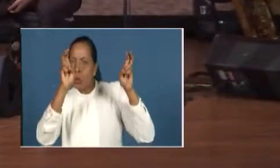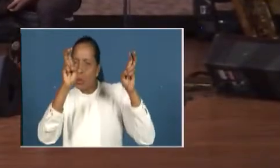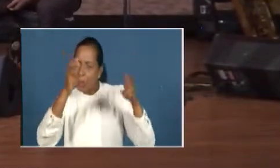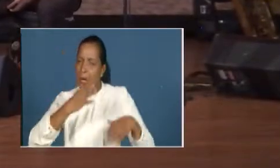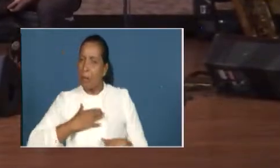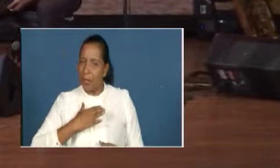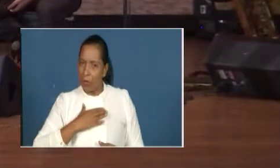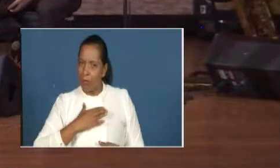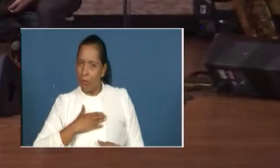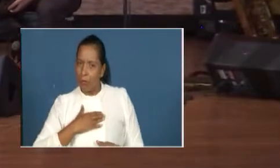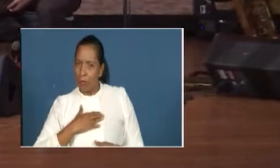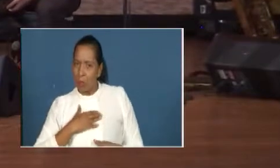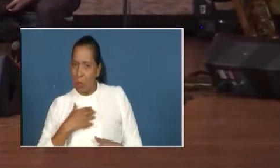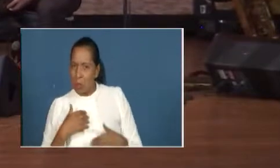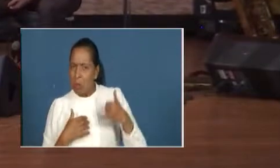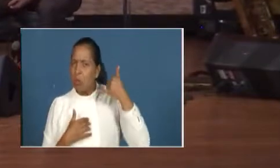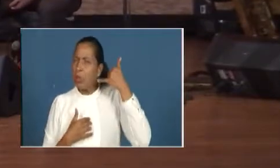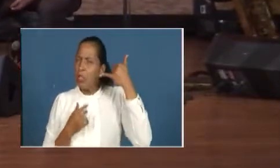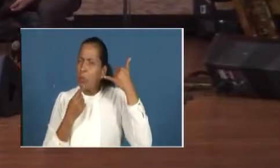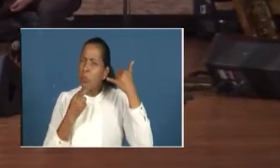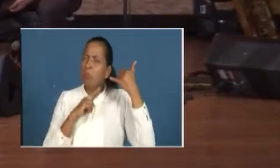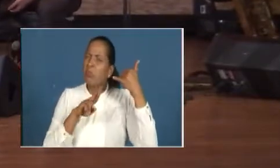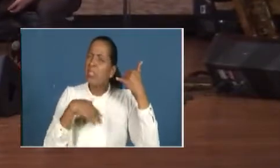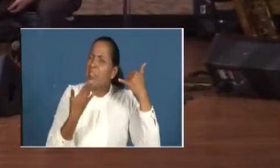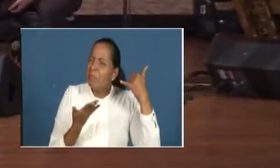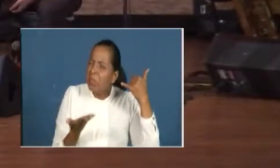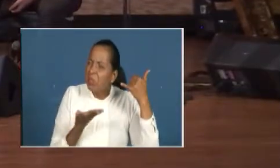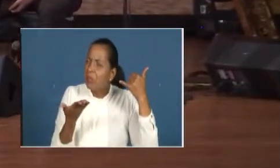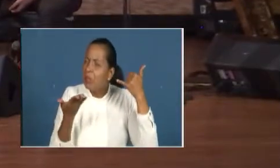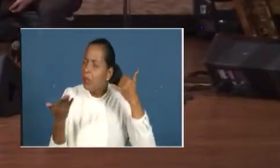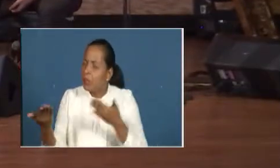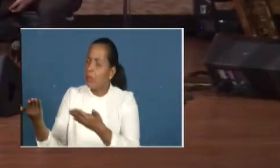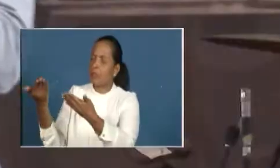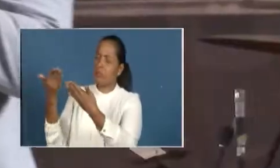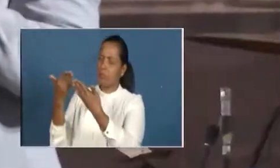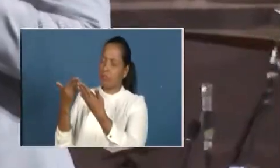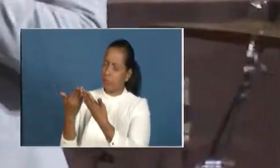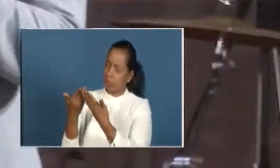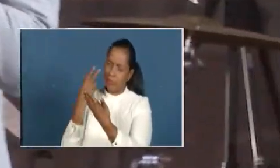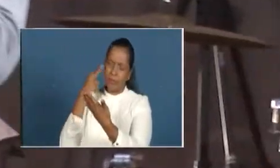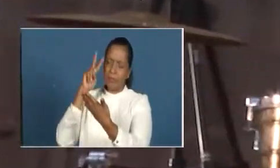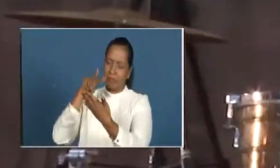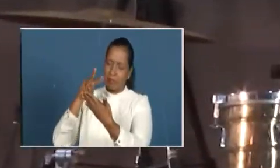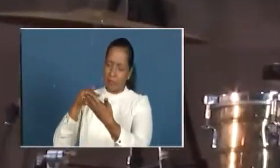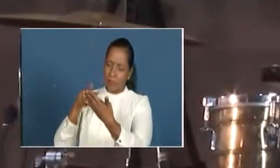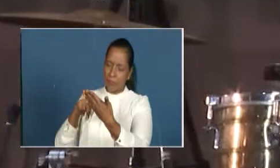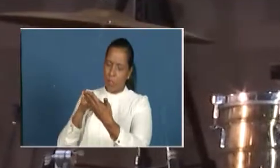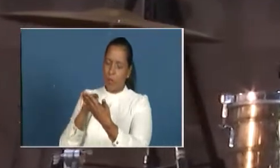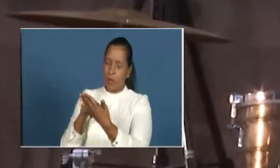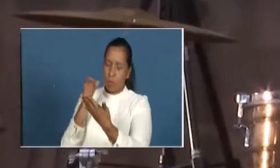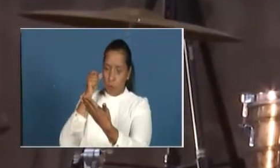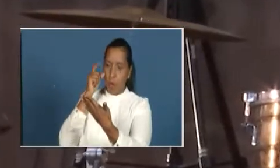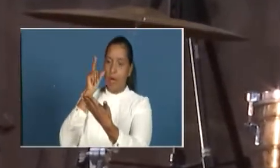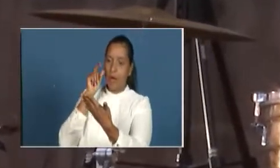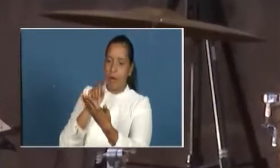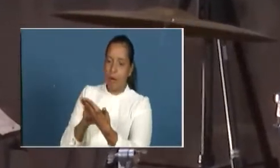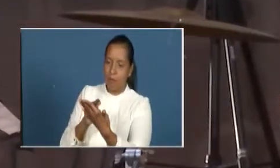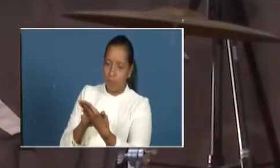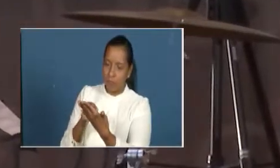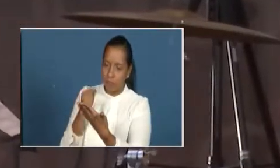Y yo le dije: bueno, pero ¿qué es lo que tienes? Y cuando me presentó este tema, quedé enganchado, quedé enamorado de una vez.